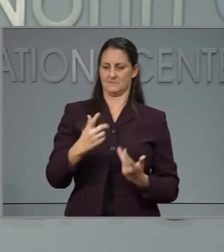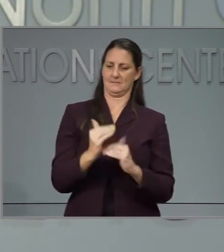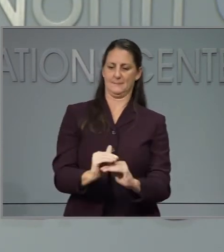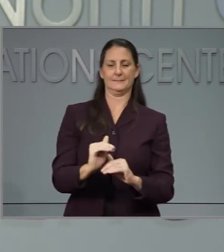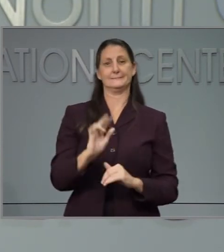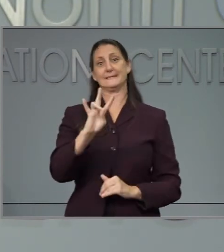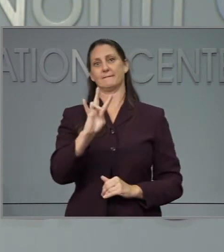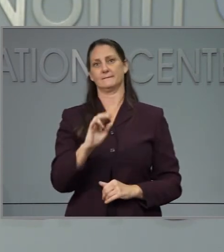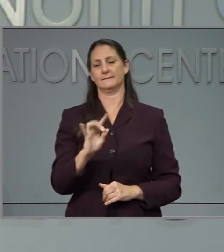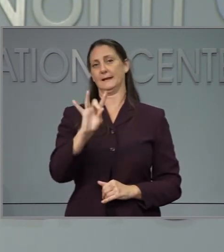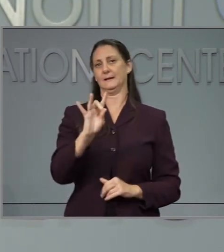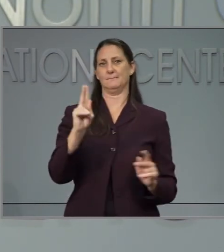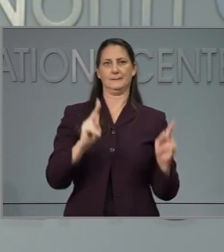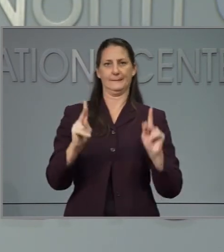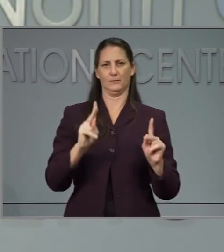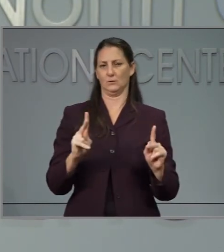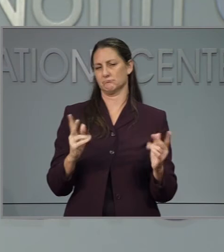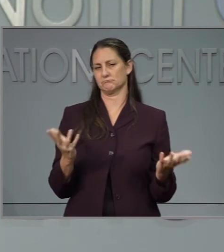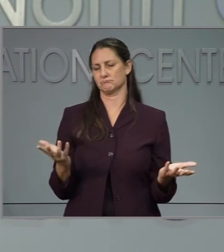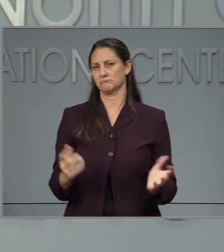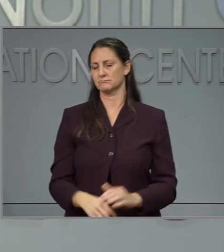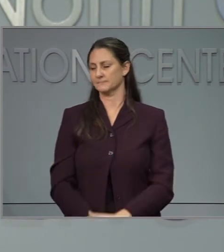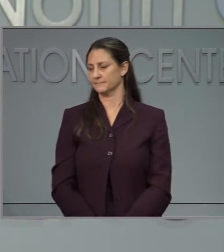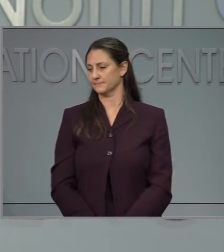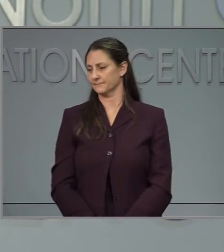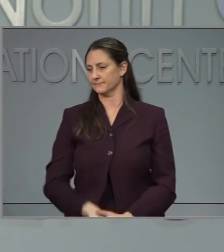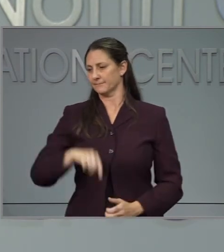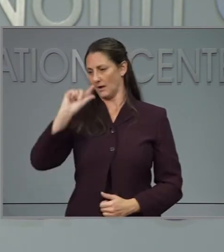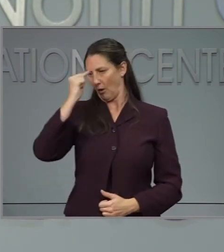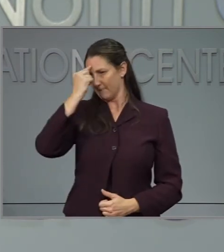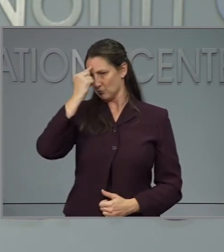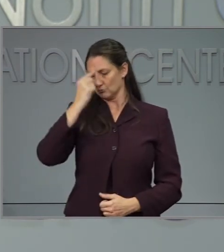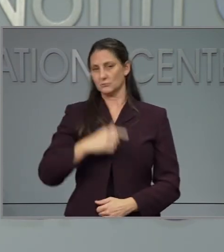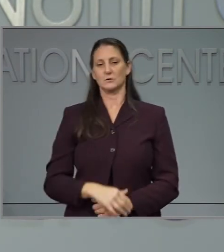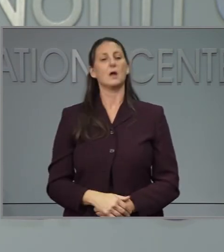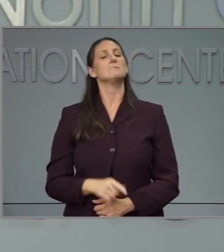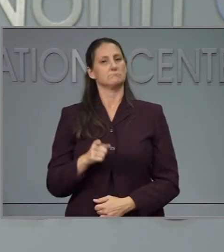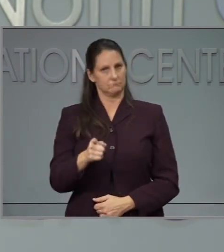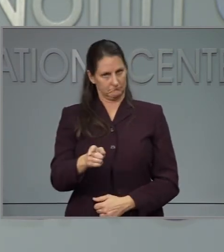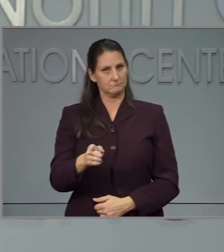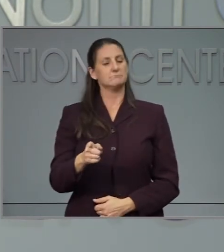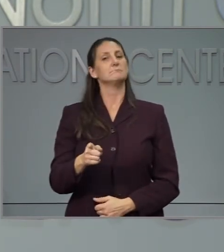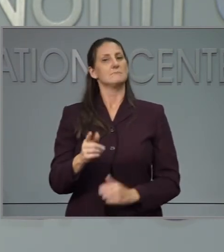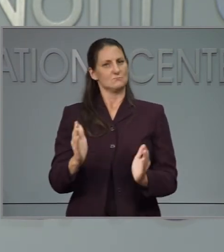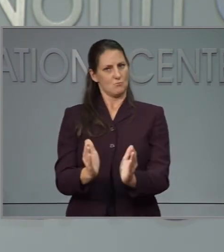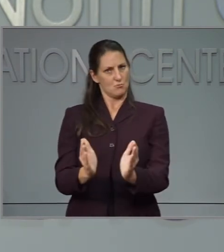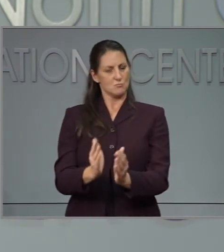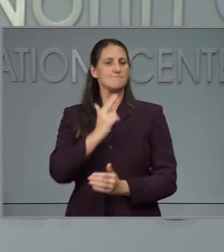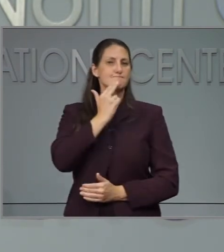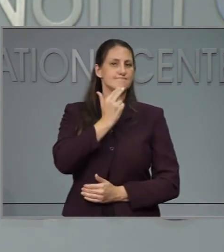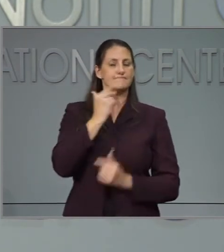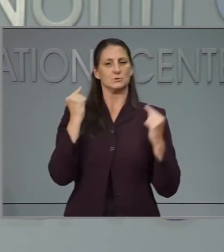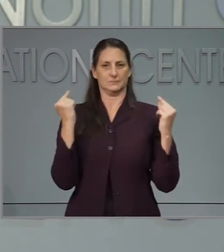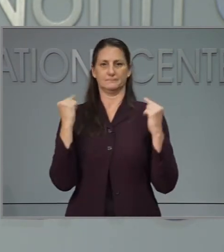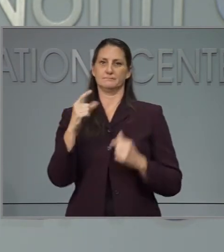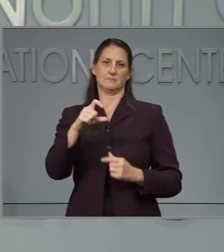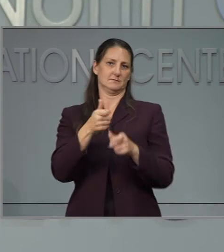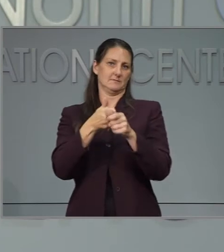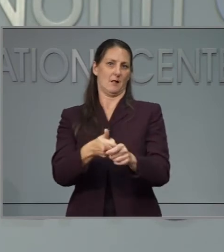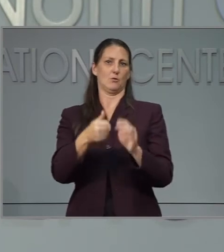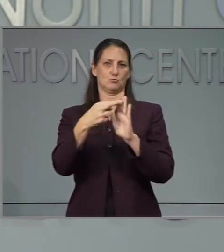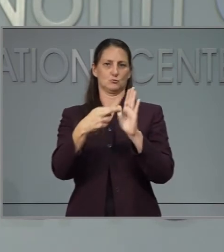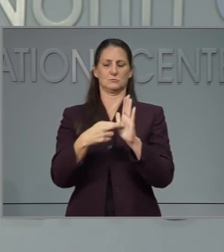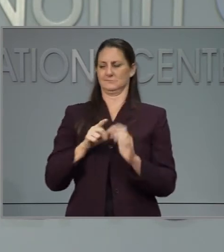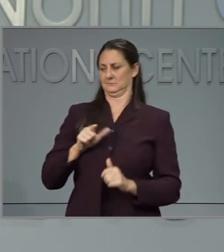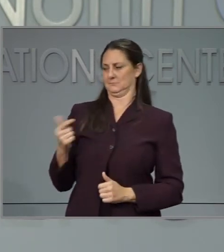capacidad y nada más estos lugares, patitos de ejercicios a 30%. Bueno, respuesta, van a poder